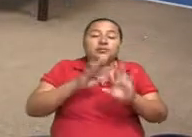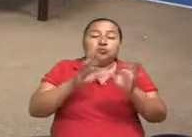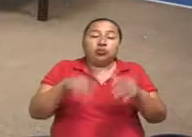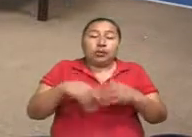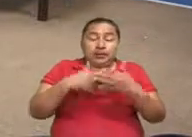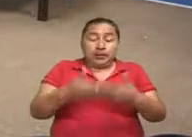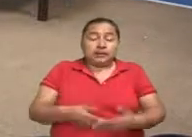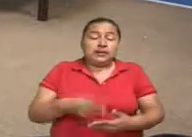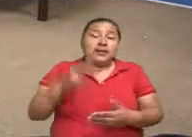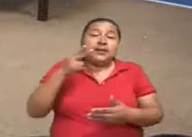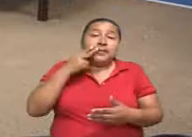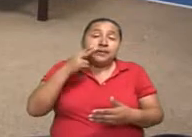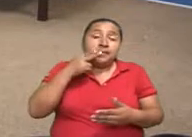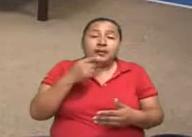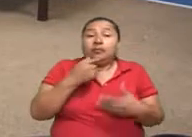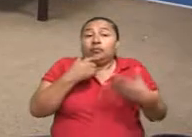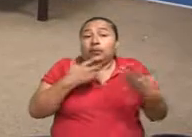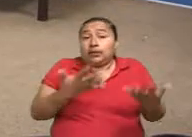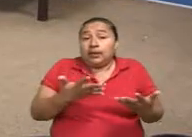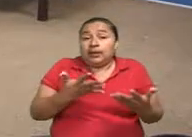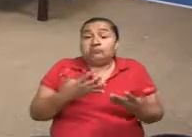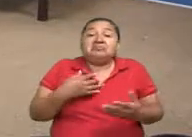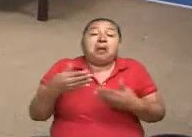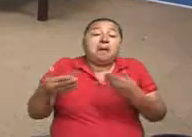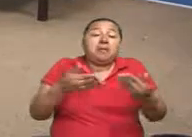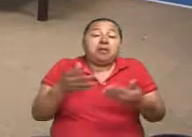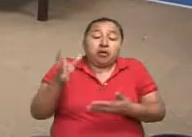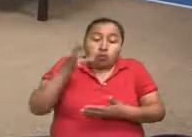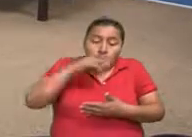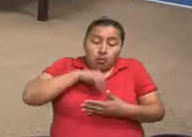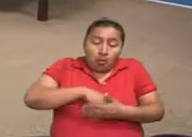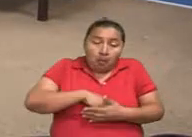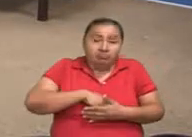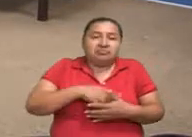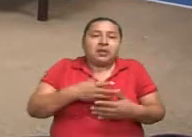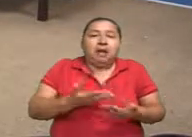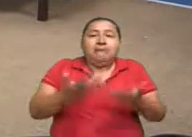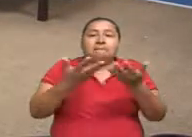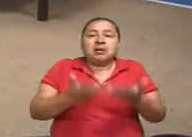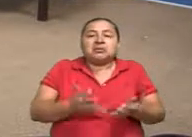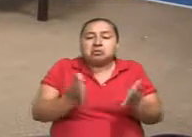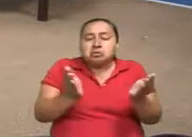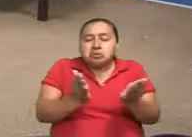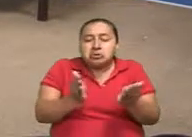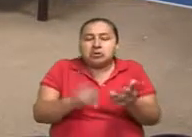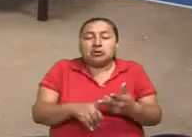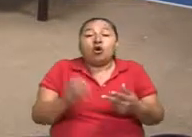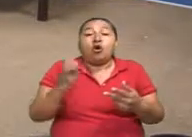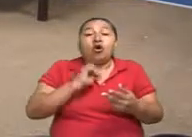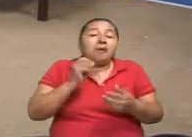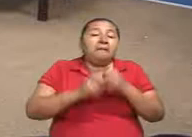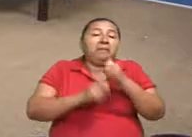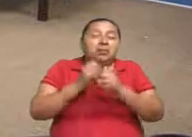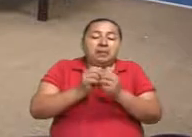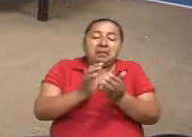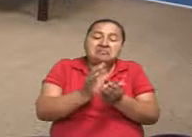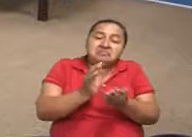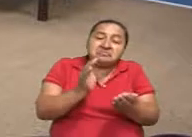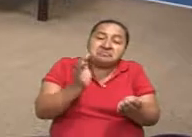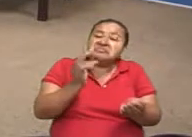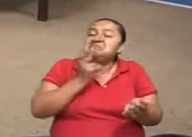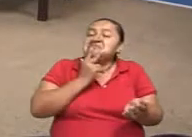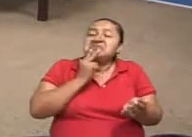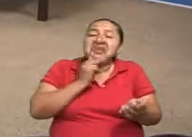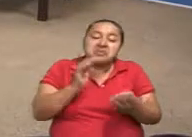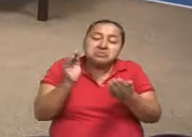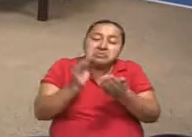embarazada. Que fuma. ¿Por qué? Porque el niño va a tener bajo peso al nacer. O un retardo de crecimiento, que son también otros factores